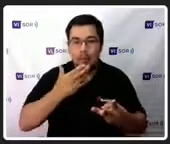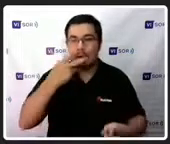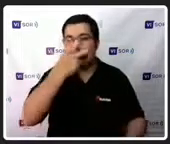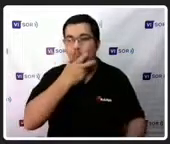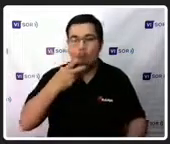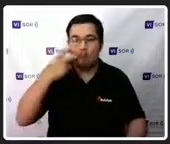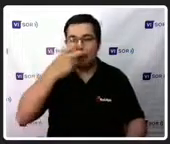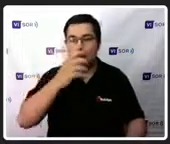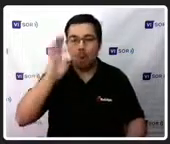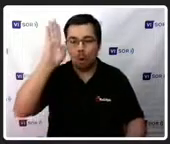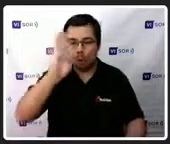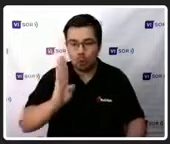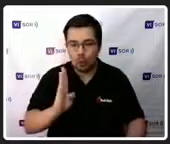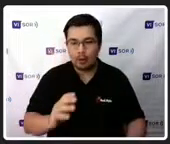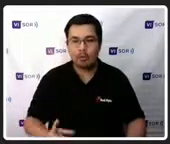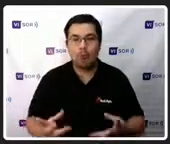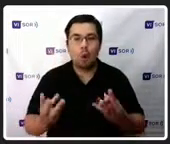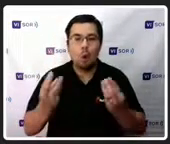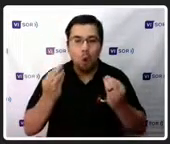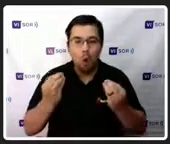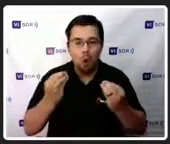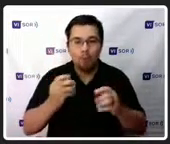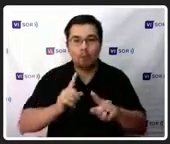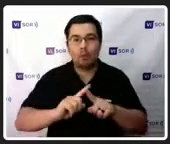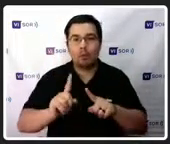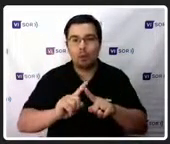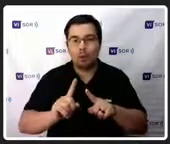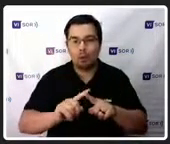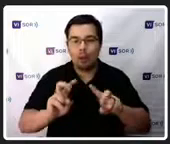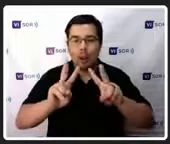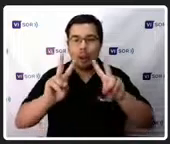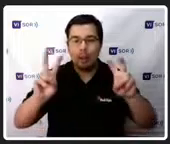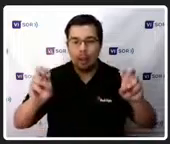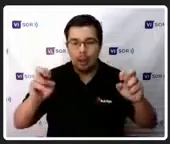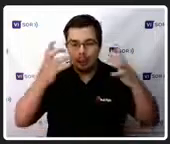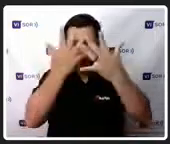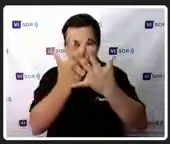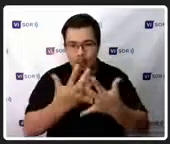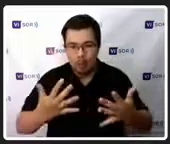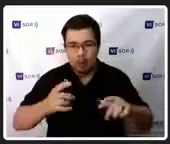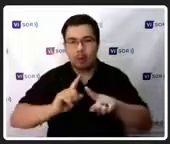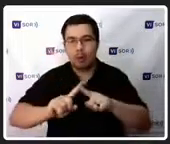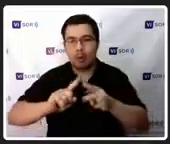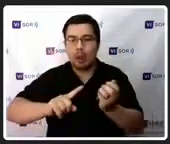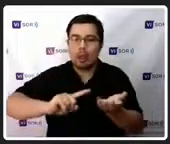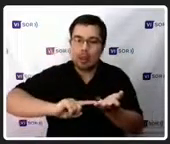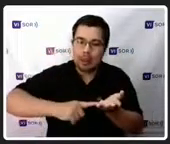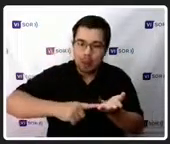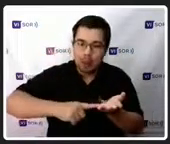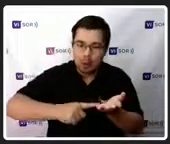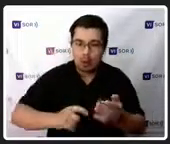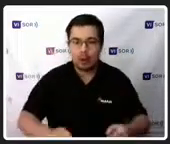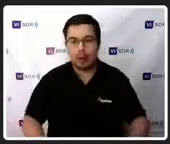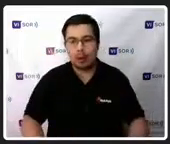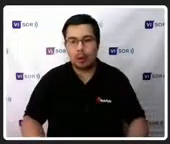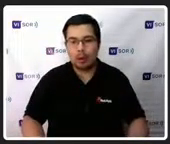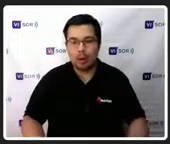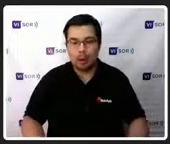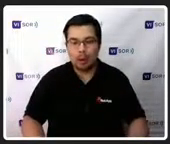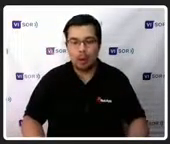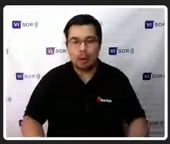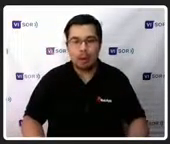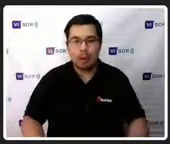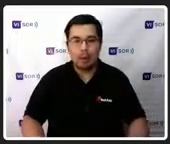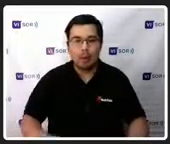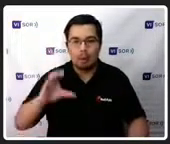Obviamente también la malla sigue acompañándolos con tecnologías para el turismo, que llegamos en el séptimo semestre a TICS para el turismo